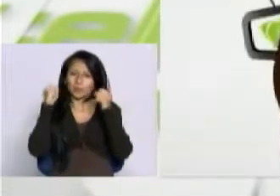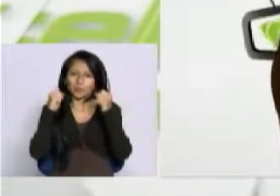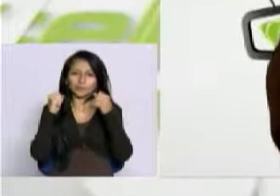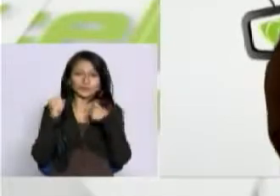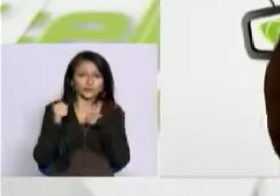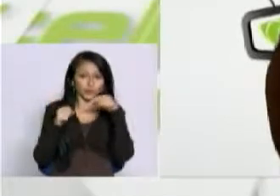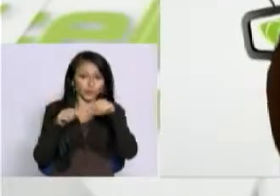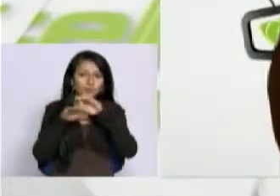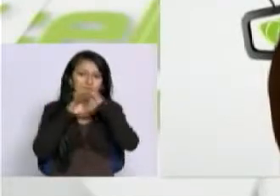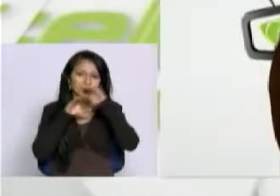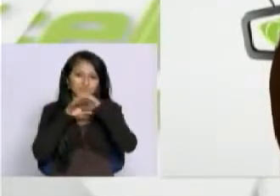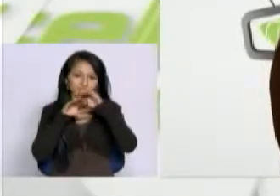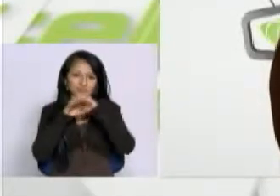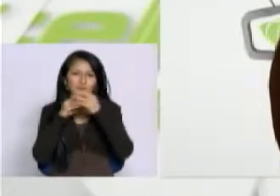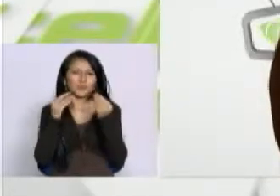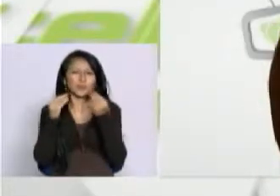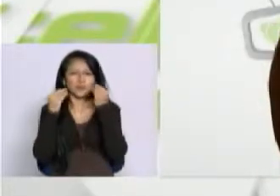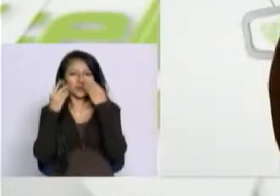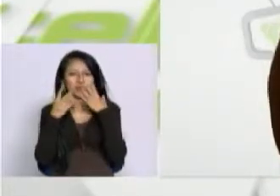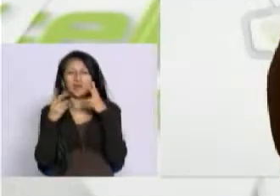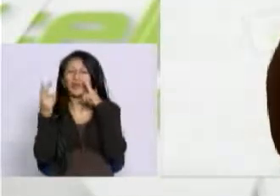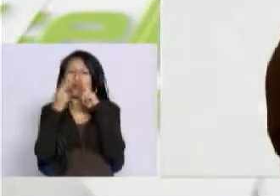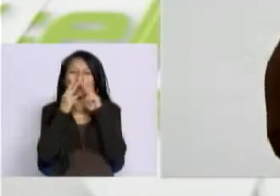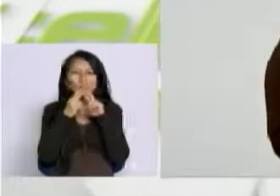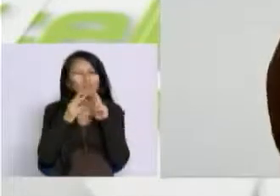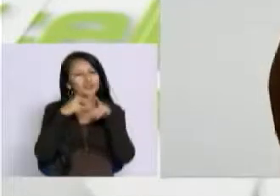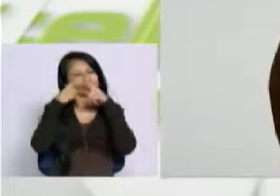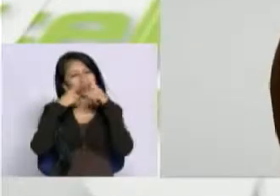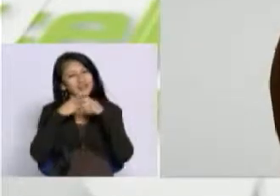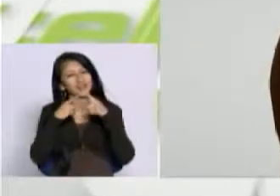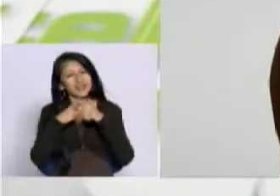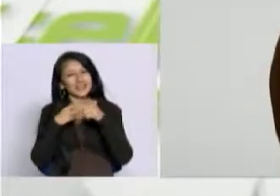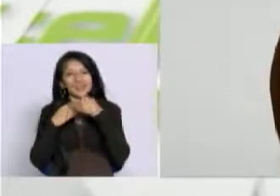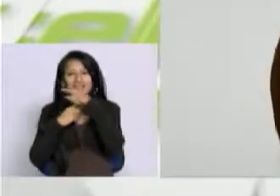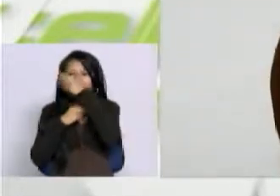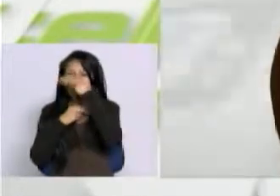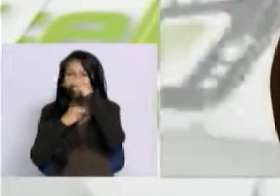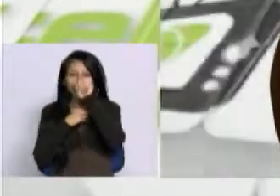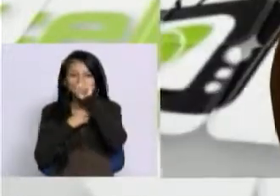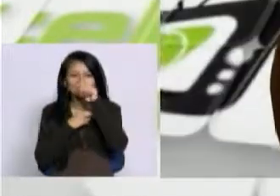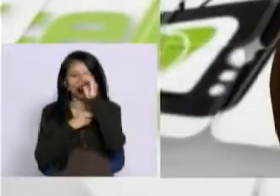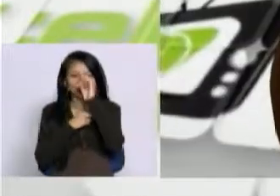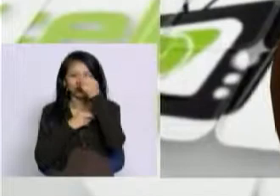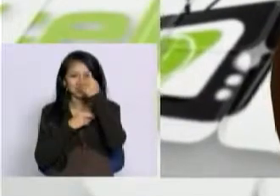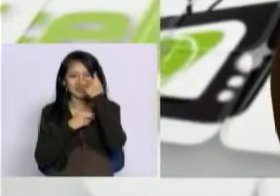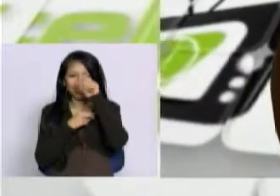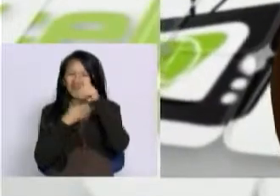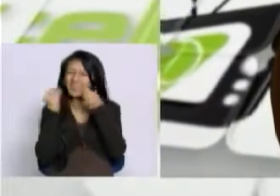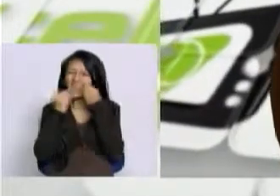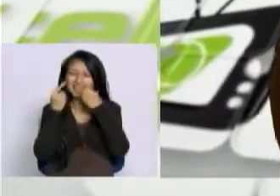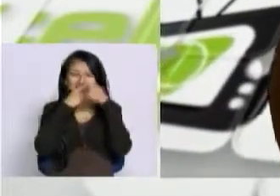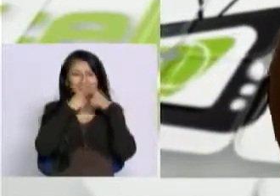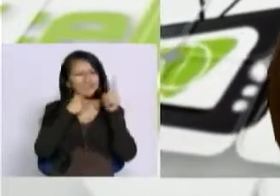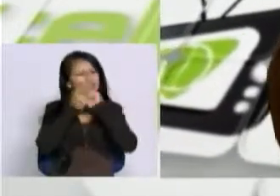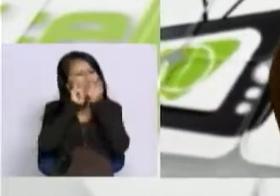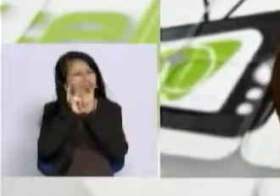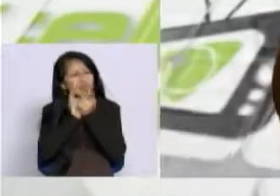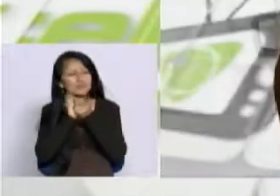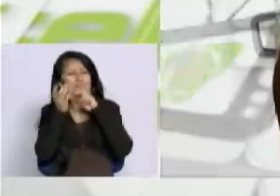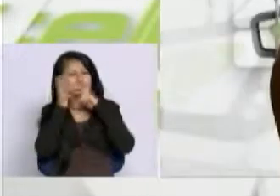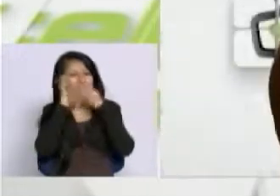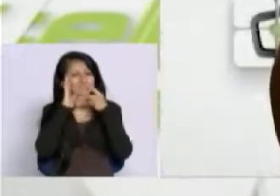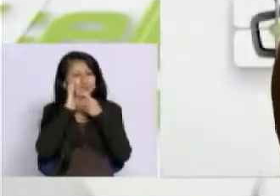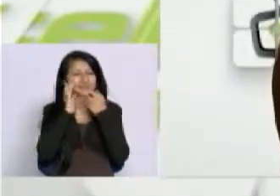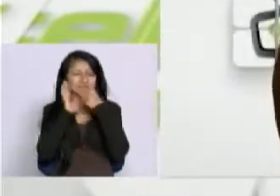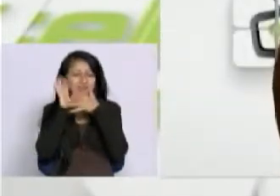usted y a nuestros televidentes para que vean un poco de esas campañas de expectativa que viene presentando Hashtag acerca de esos cambios que